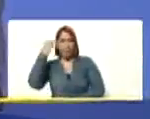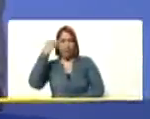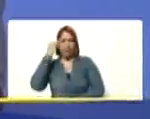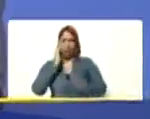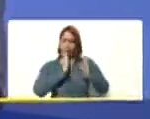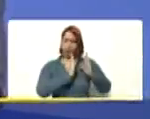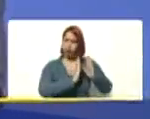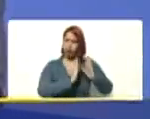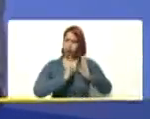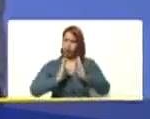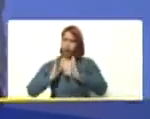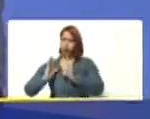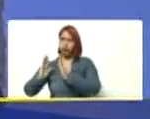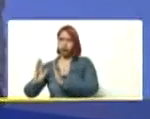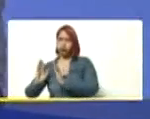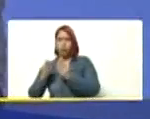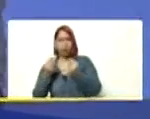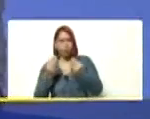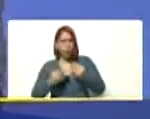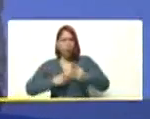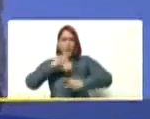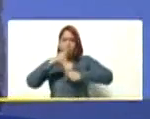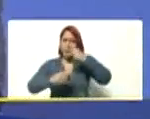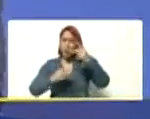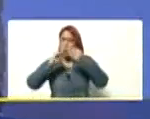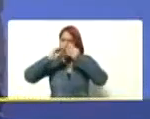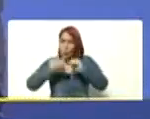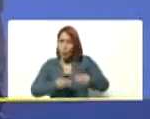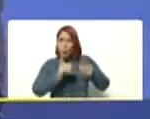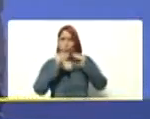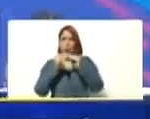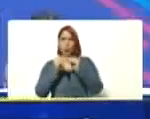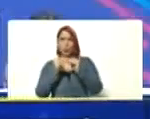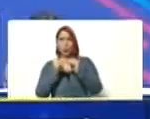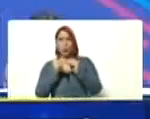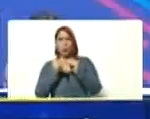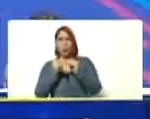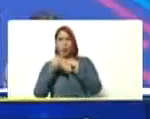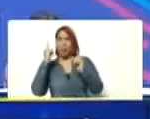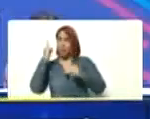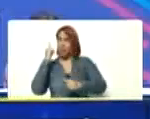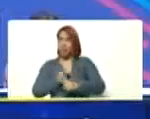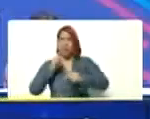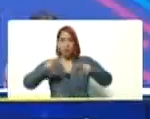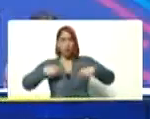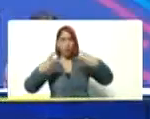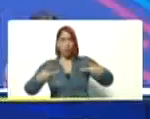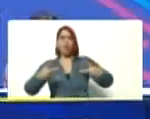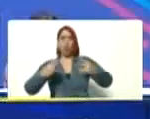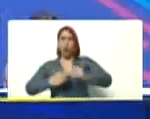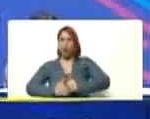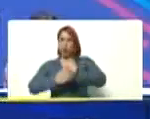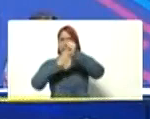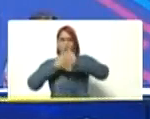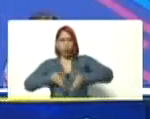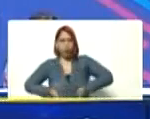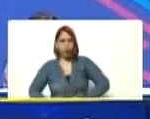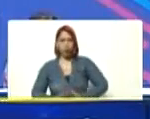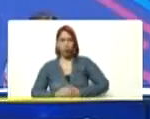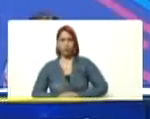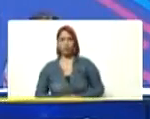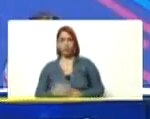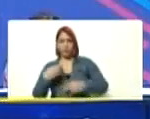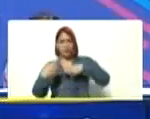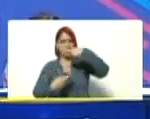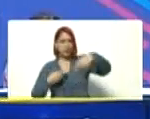ordenada, muy planificada. Así es el nuevo liderazgo que ha nacido en